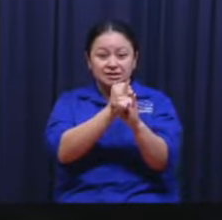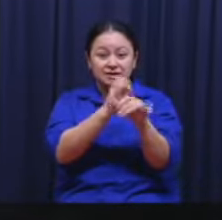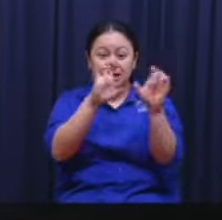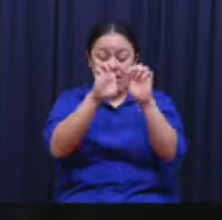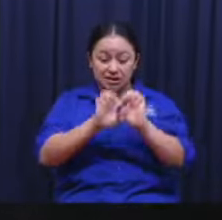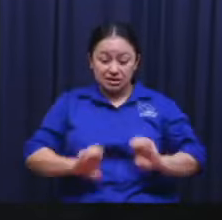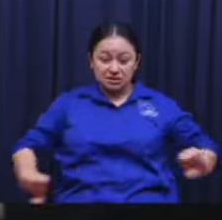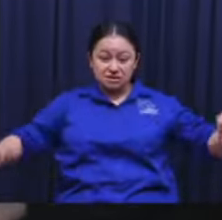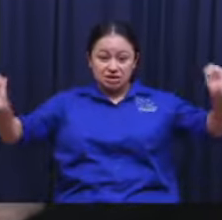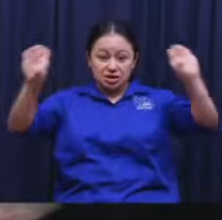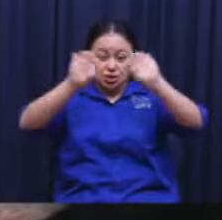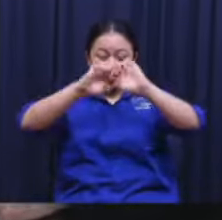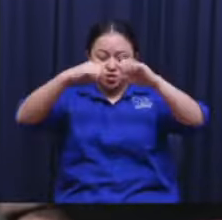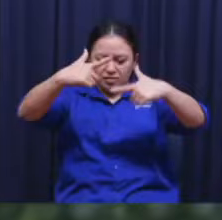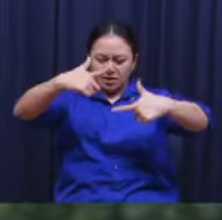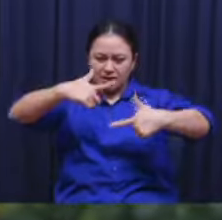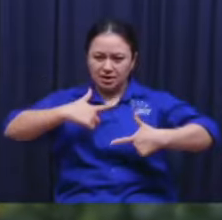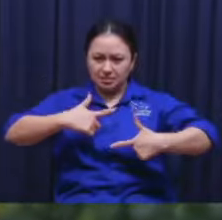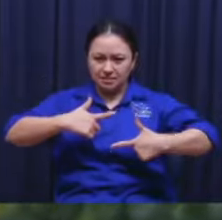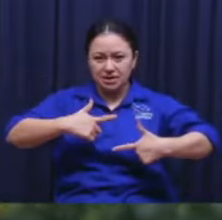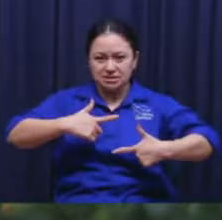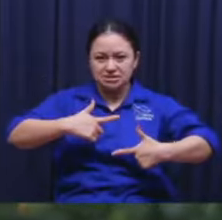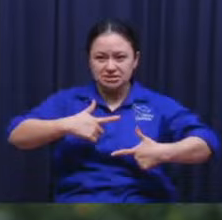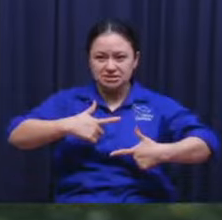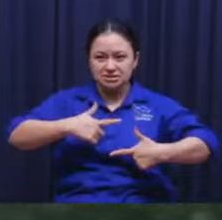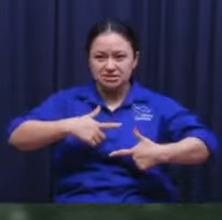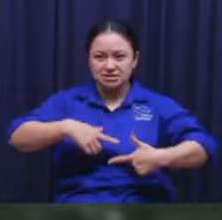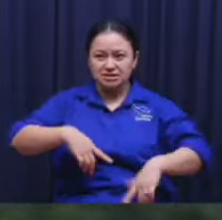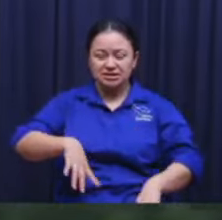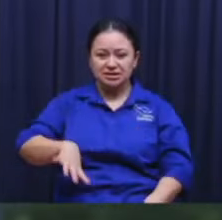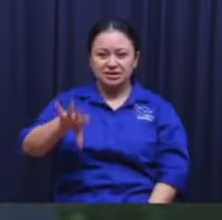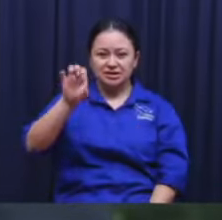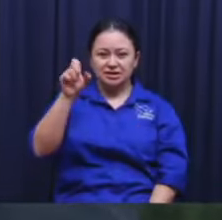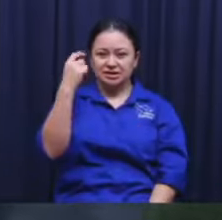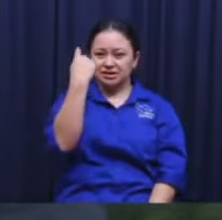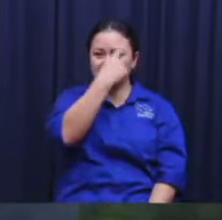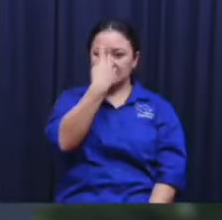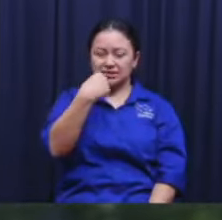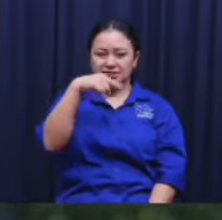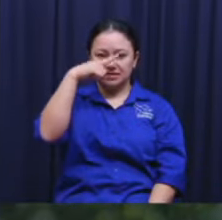armas de Estrada, porque oí por ahí un Estrada.